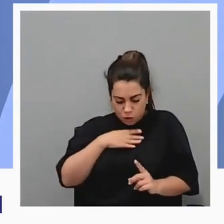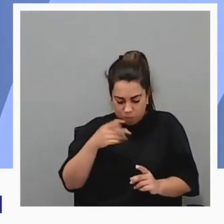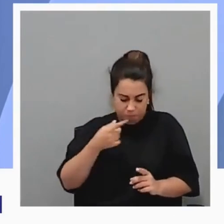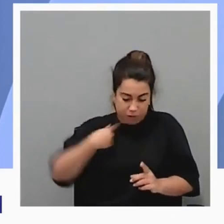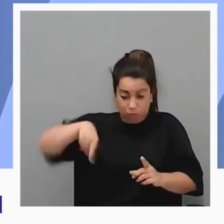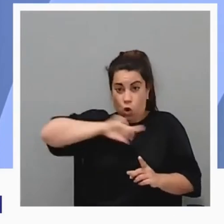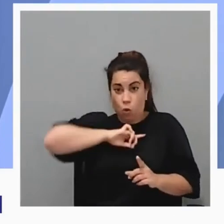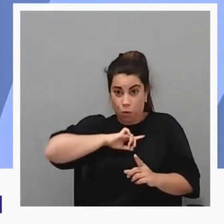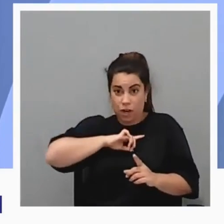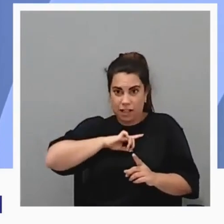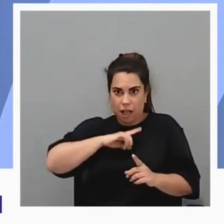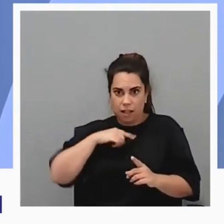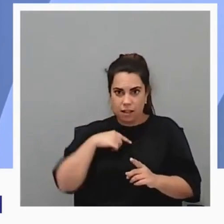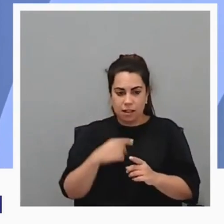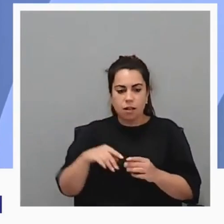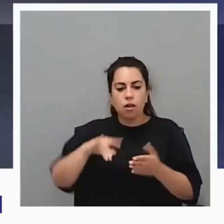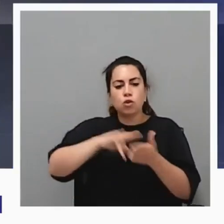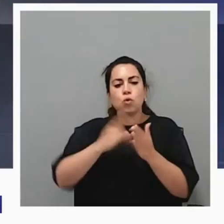objetivos de momento.